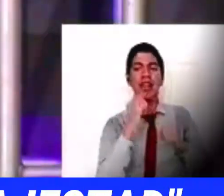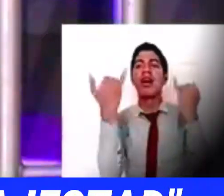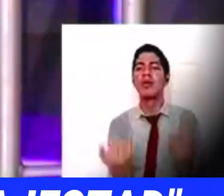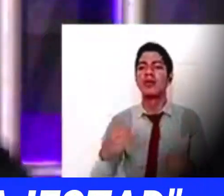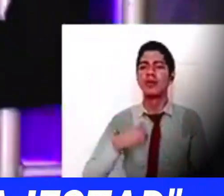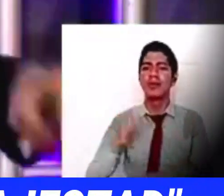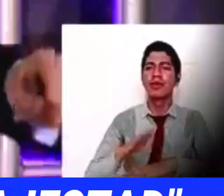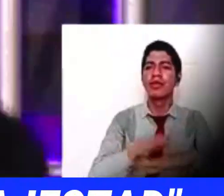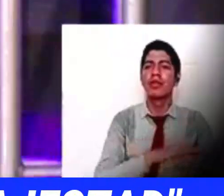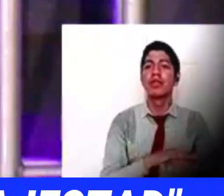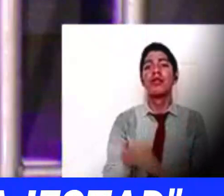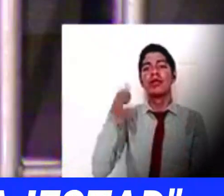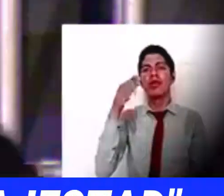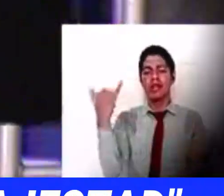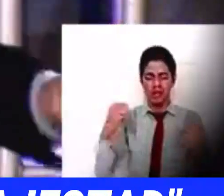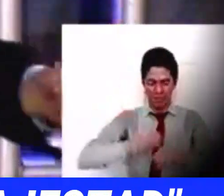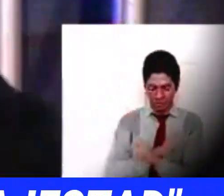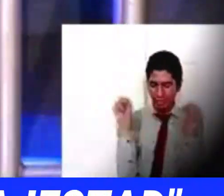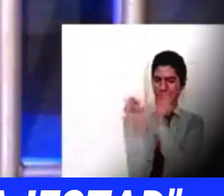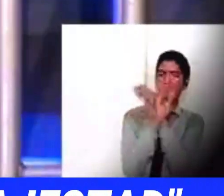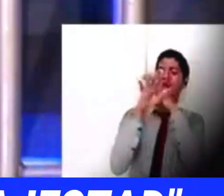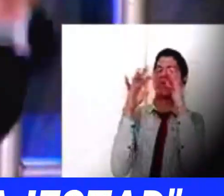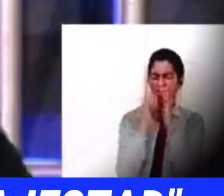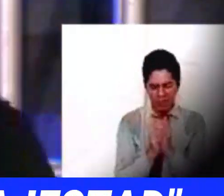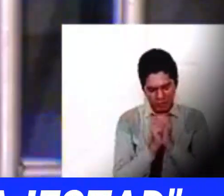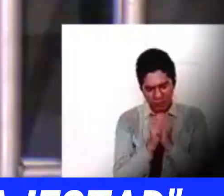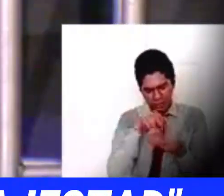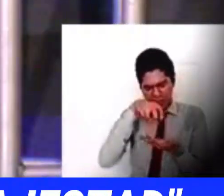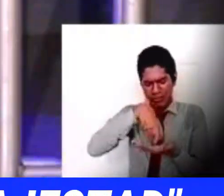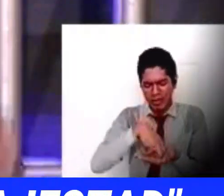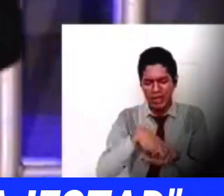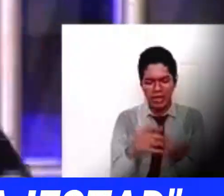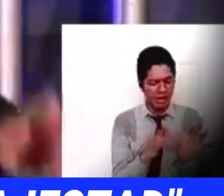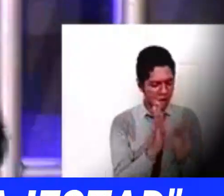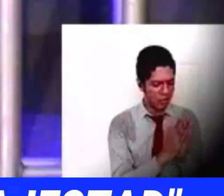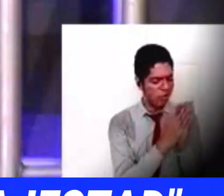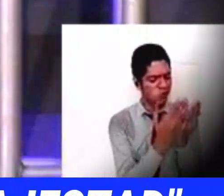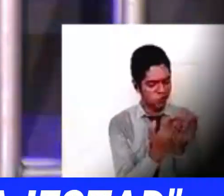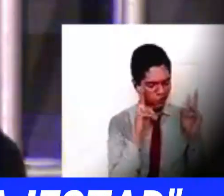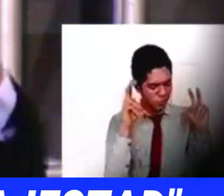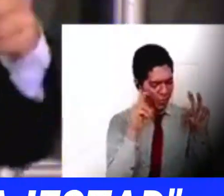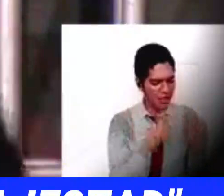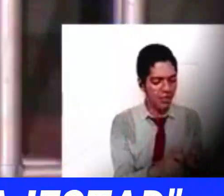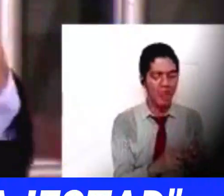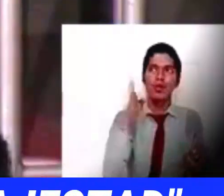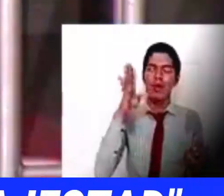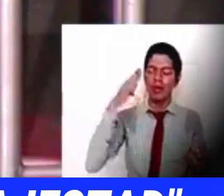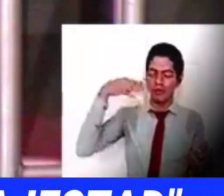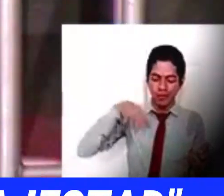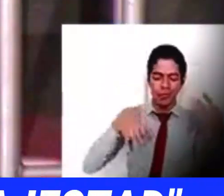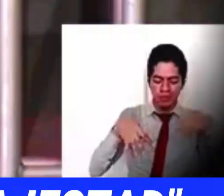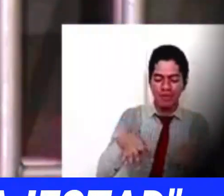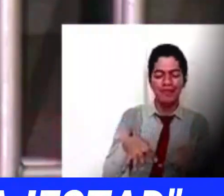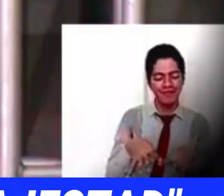vio tus desvelos, Dios vio que estabas estudiando la Biblia, Dios vio que querías algo nuevo para tu vida y te llegó la